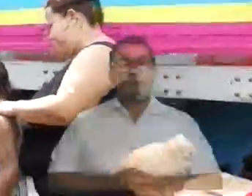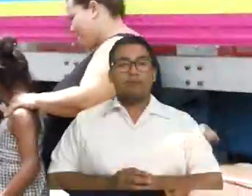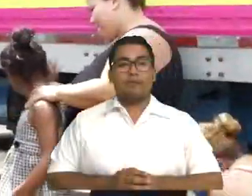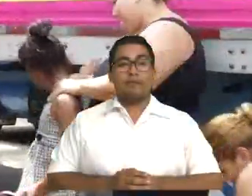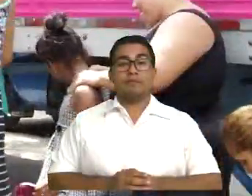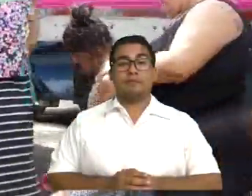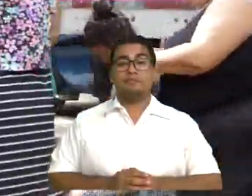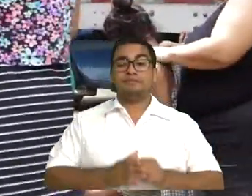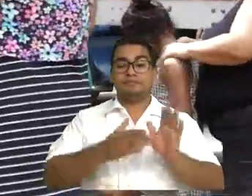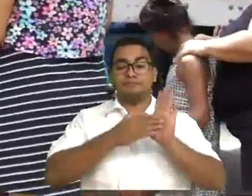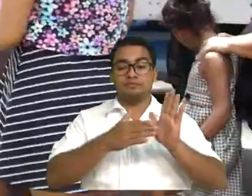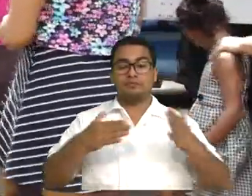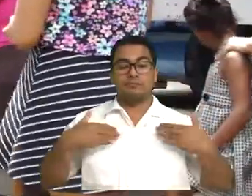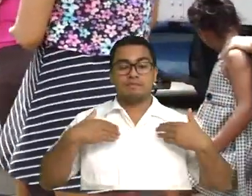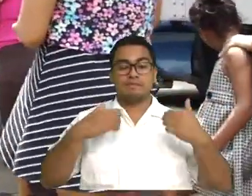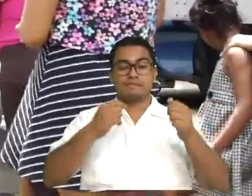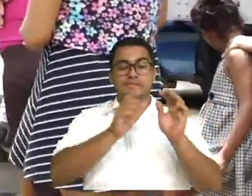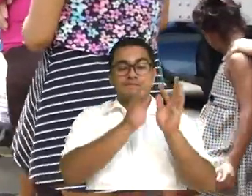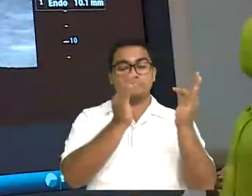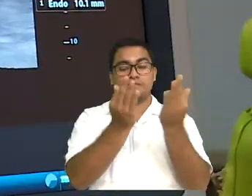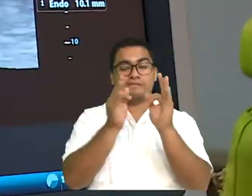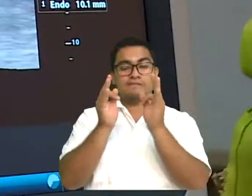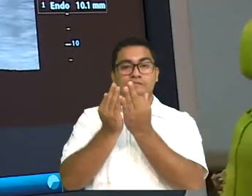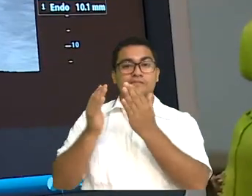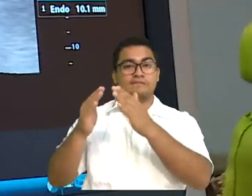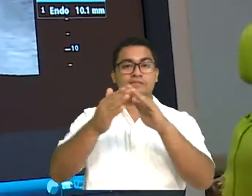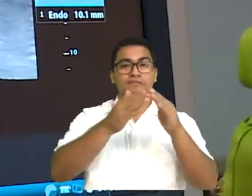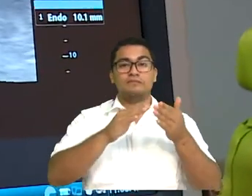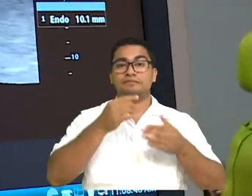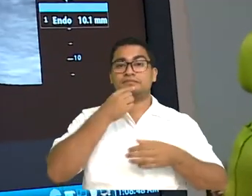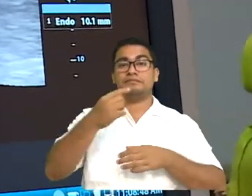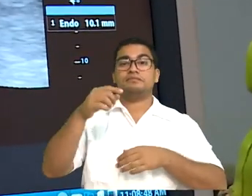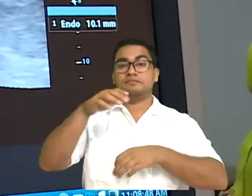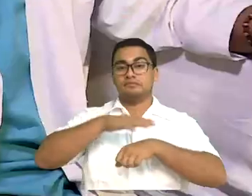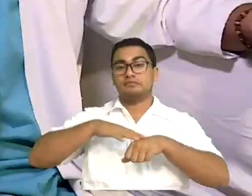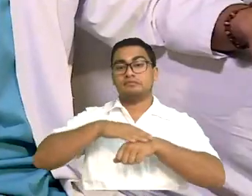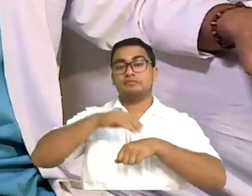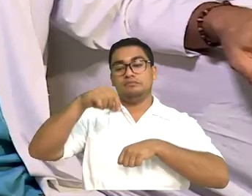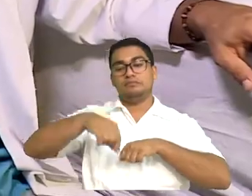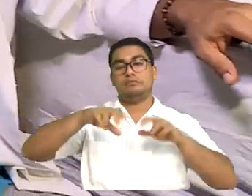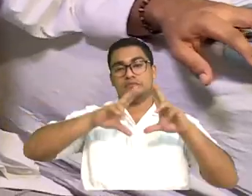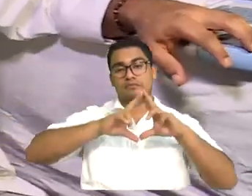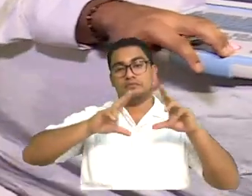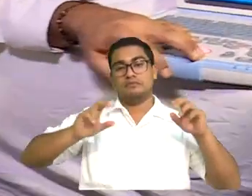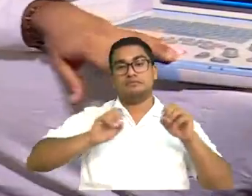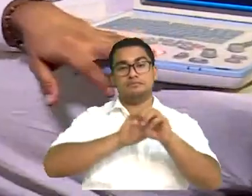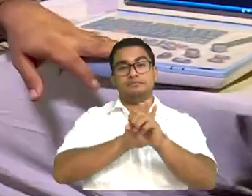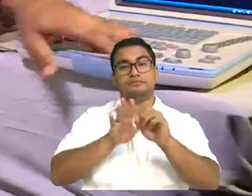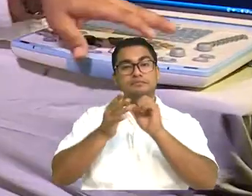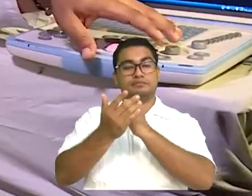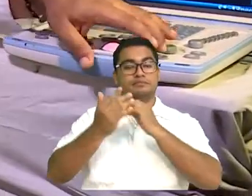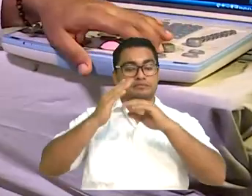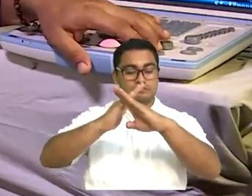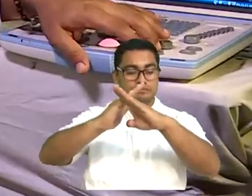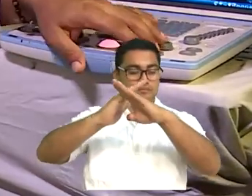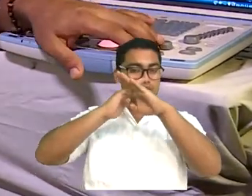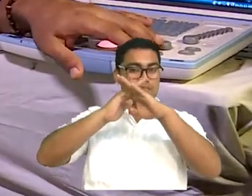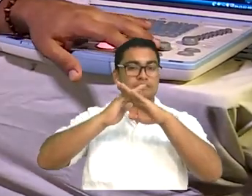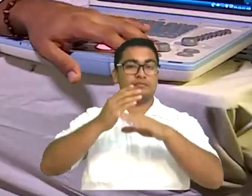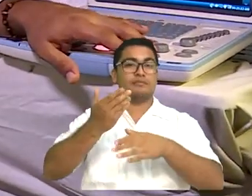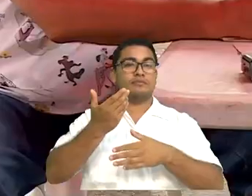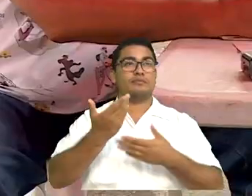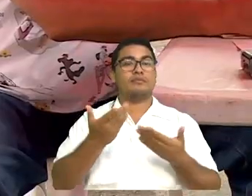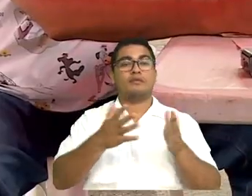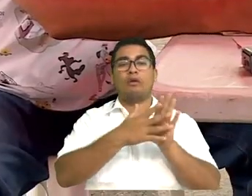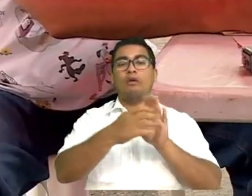El modelo de salud familiar y comunitaria es lo que ha permitido que en Nicaragua se contenga y prevenga de manera eficaz la propagación